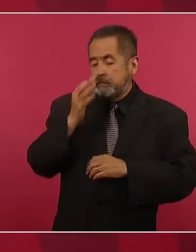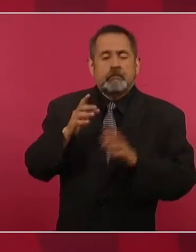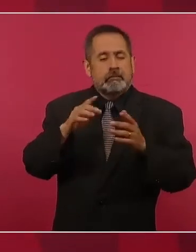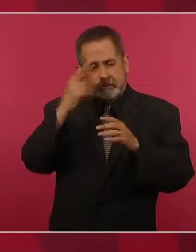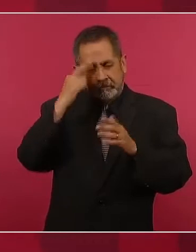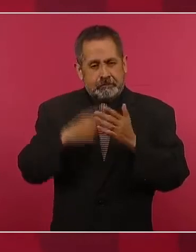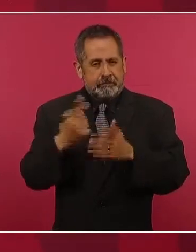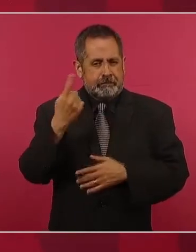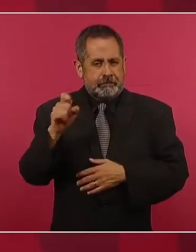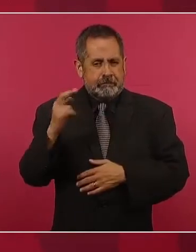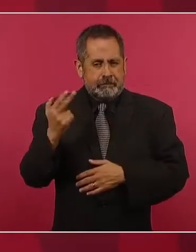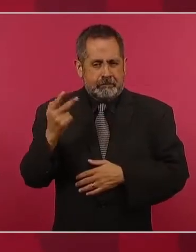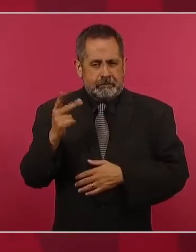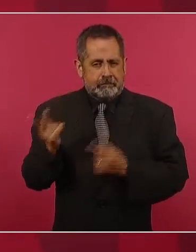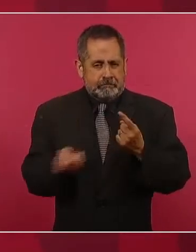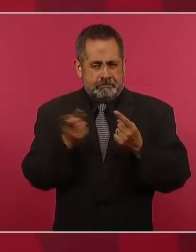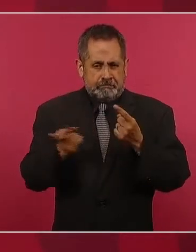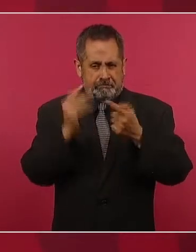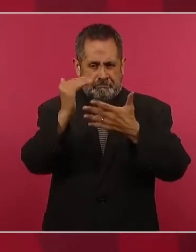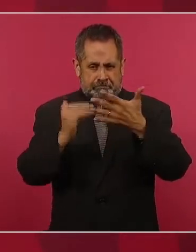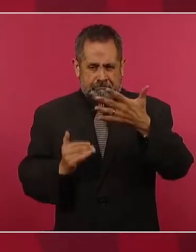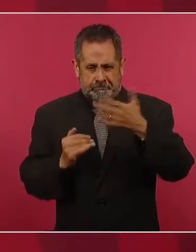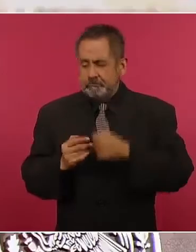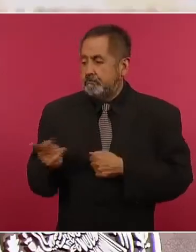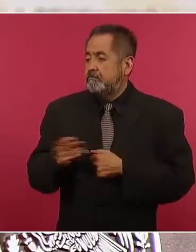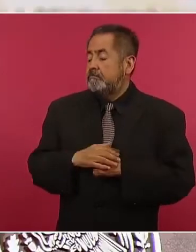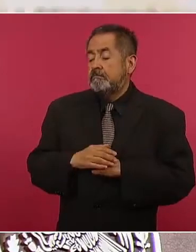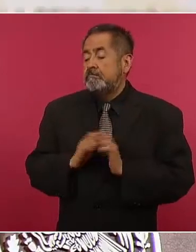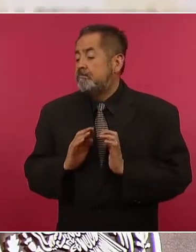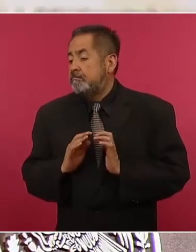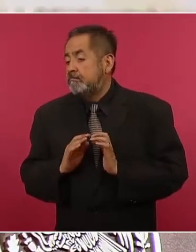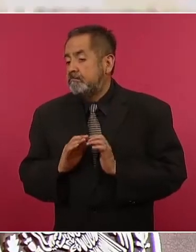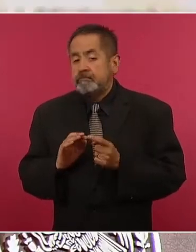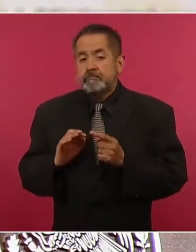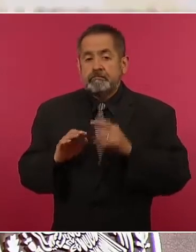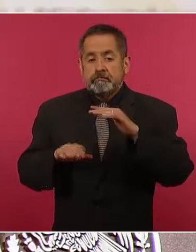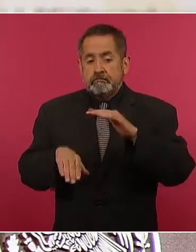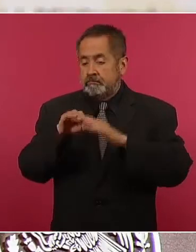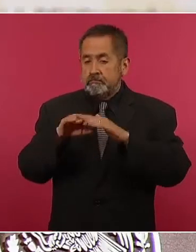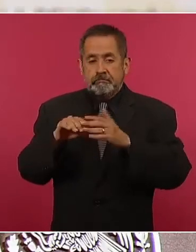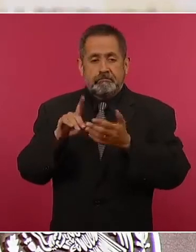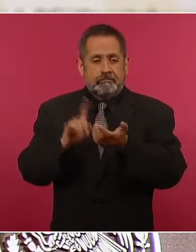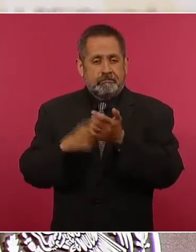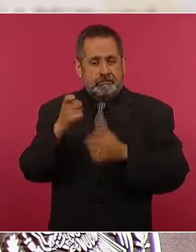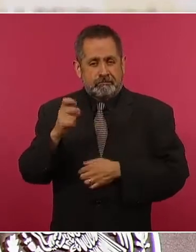en medicina y aceptaban a los que contestaban bien